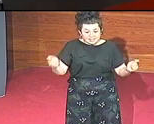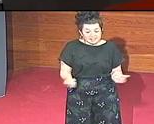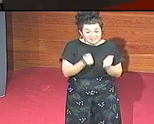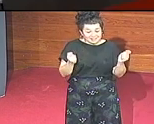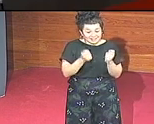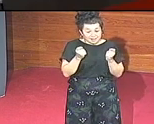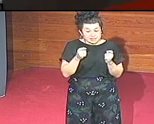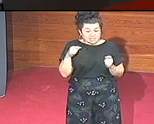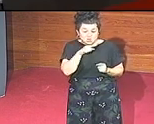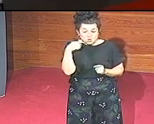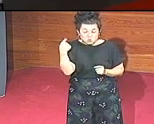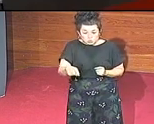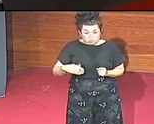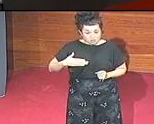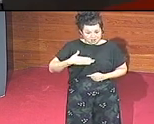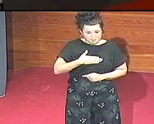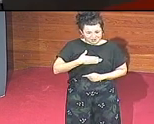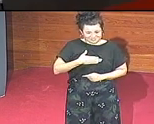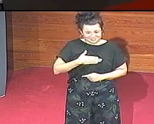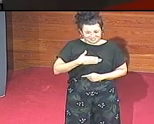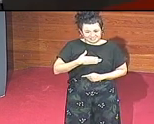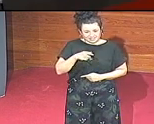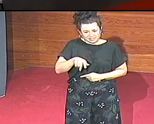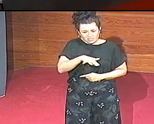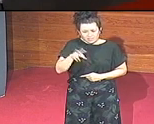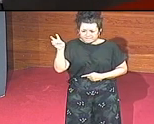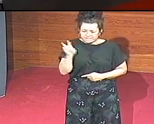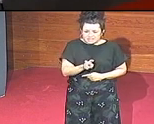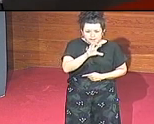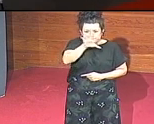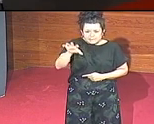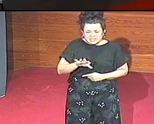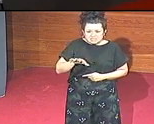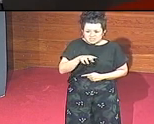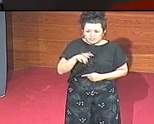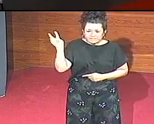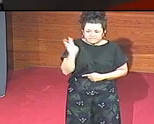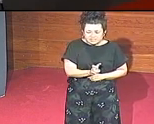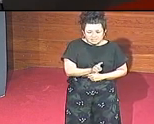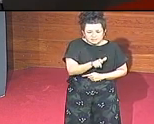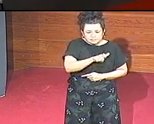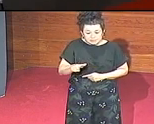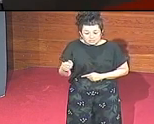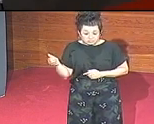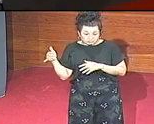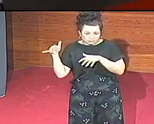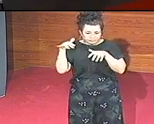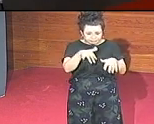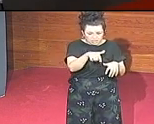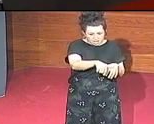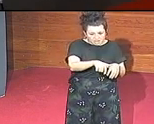napoleón pero bueno de donde procedía la gente de qué países procedían las personas que fueron al campo de concentración